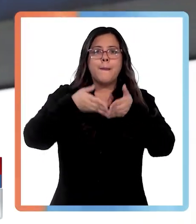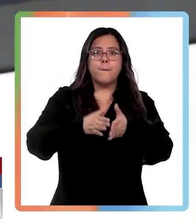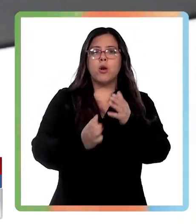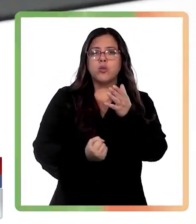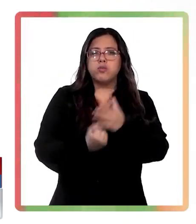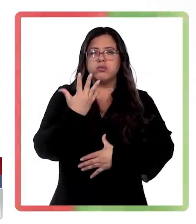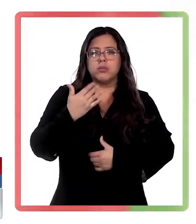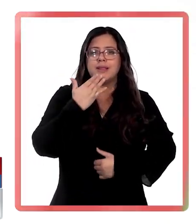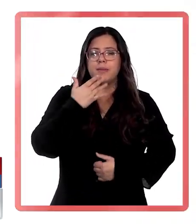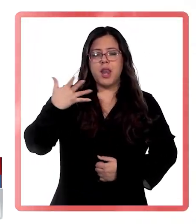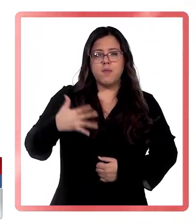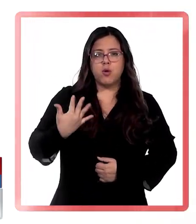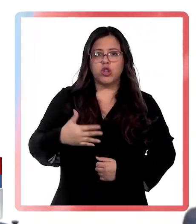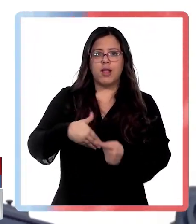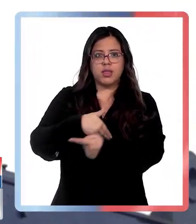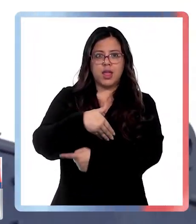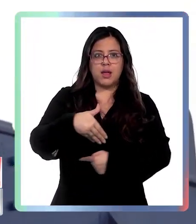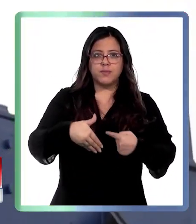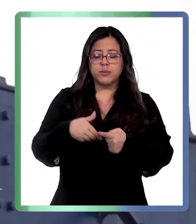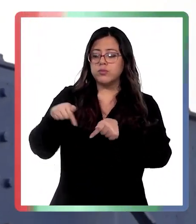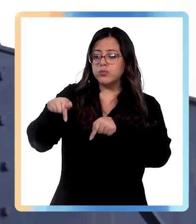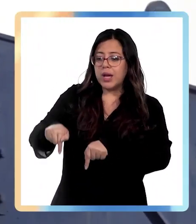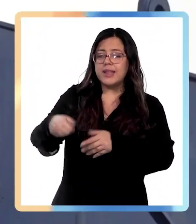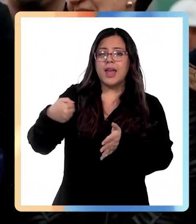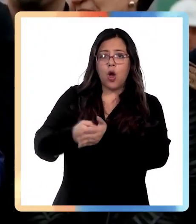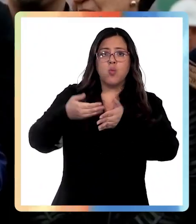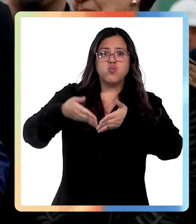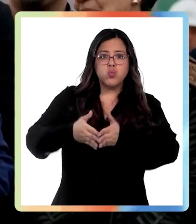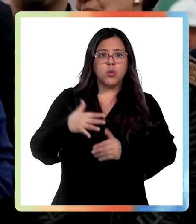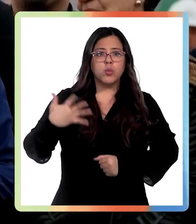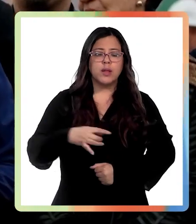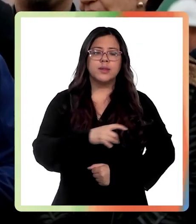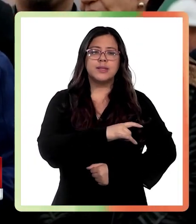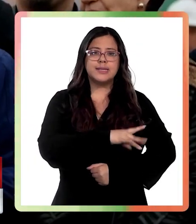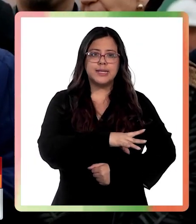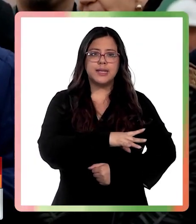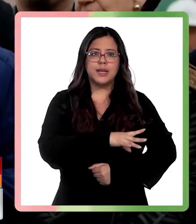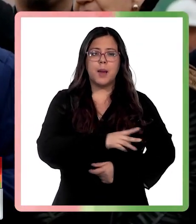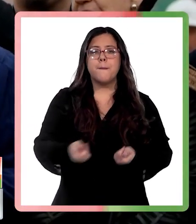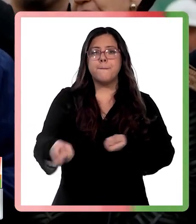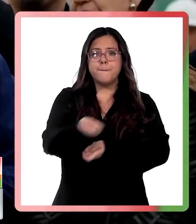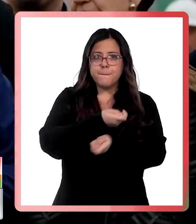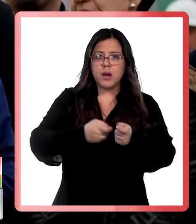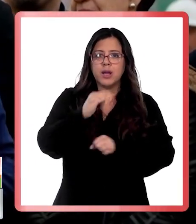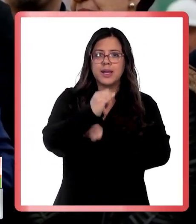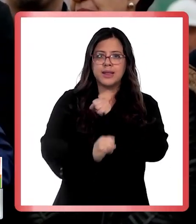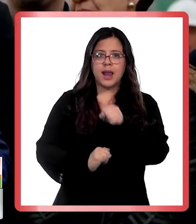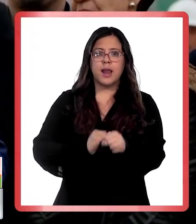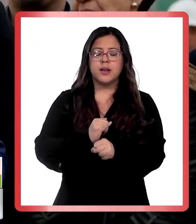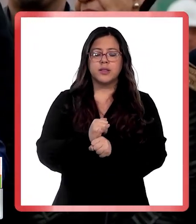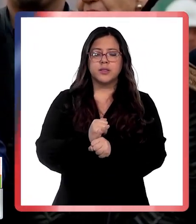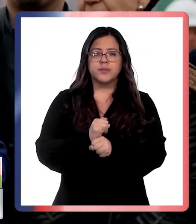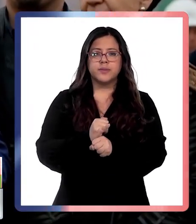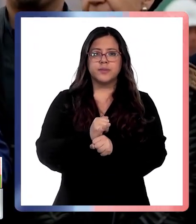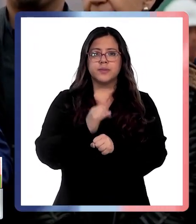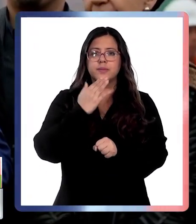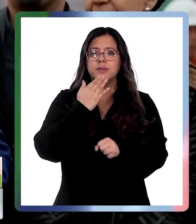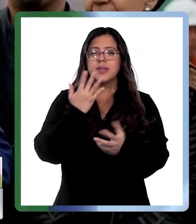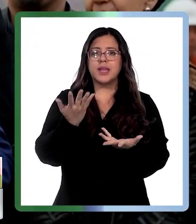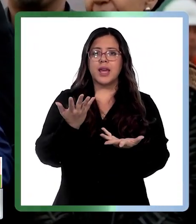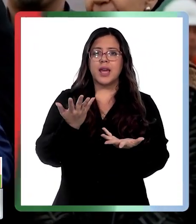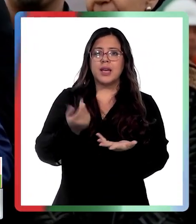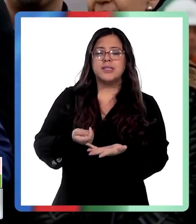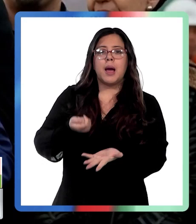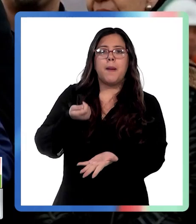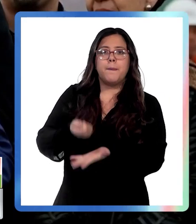más importante y moderno del Pacífico Sur. Este es un puerto esencial para Chile, para nuestro comercio exterior, para